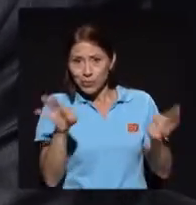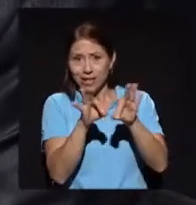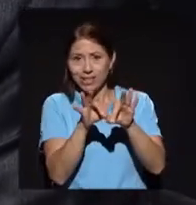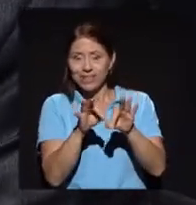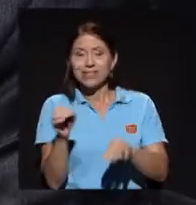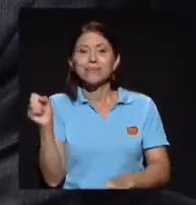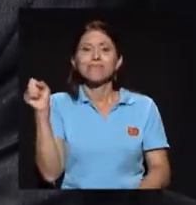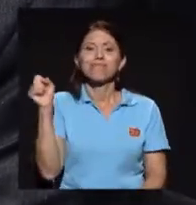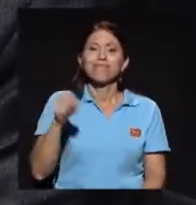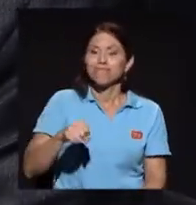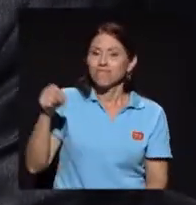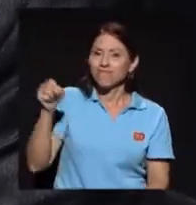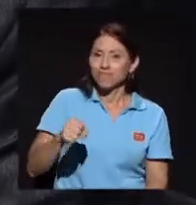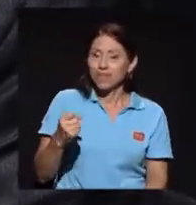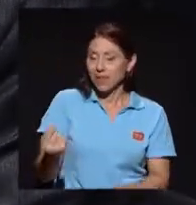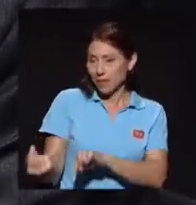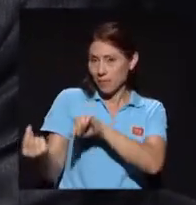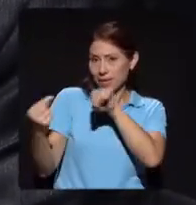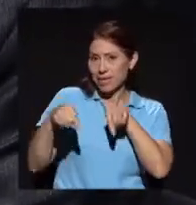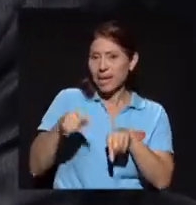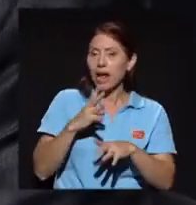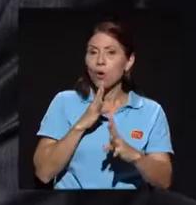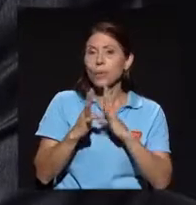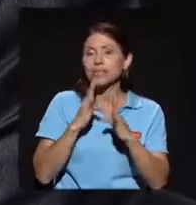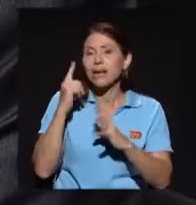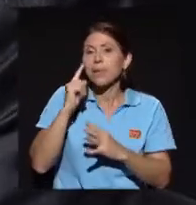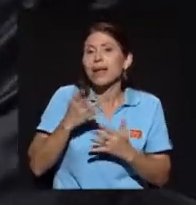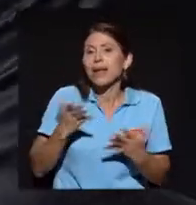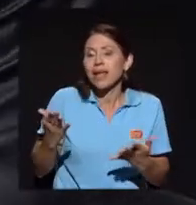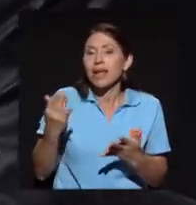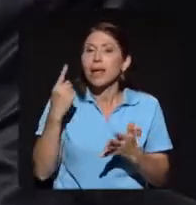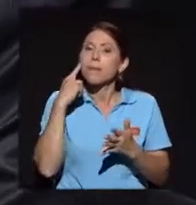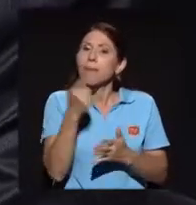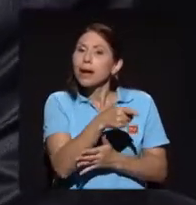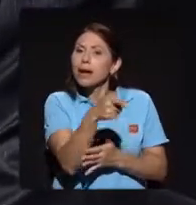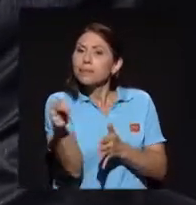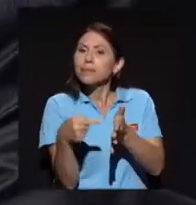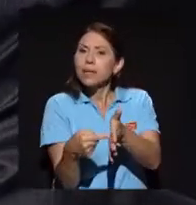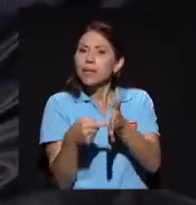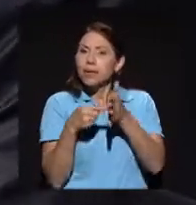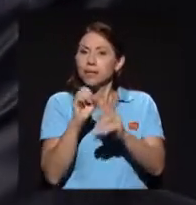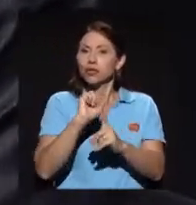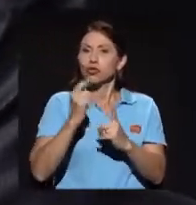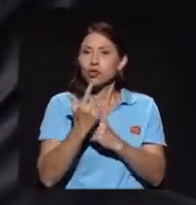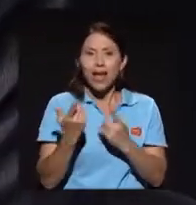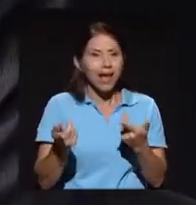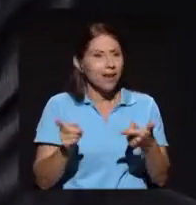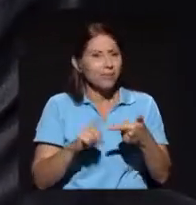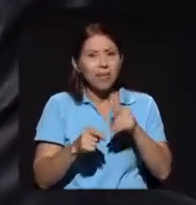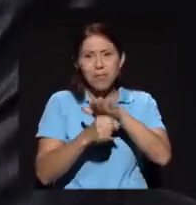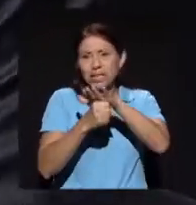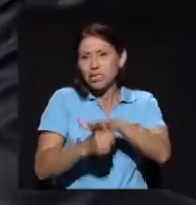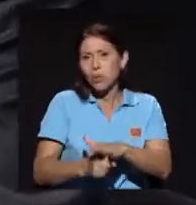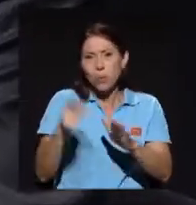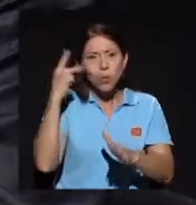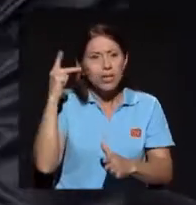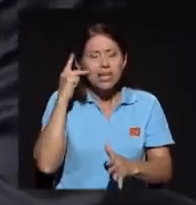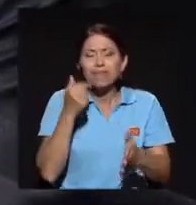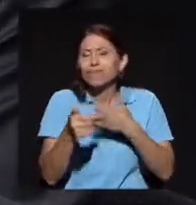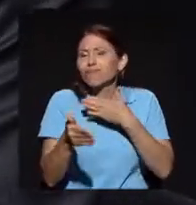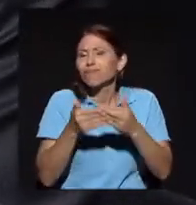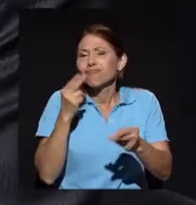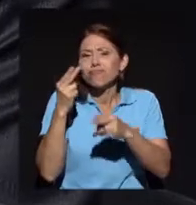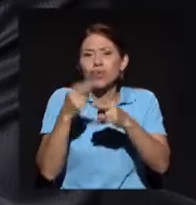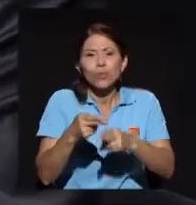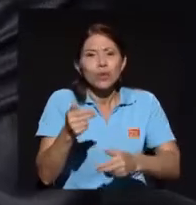venir a conversar para que para crear demanda social presión política o como quieran llamarlo eso es